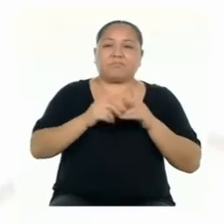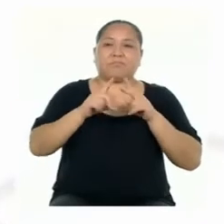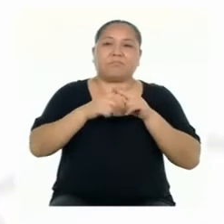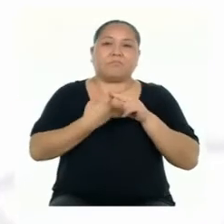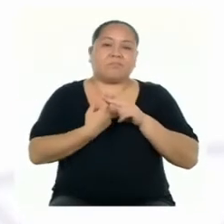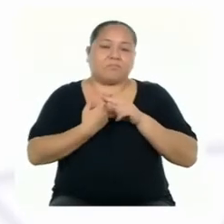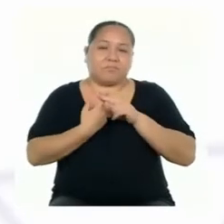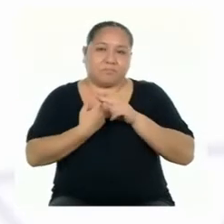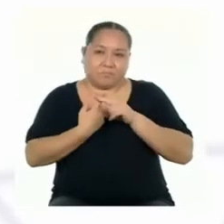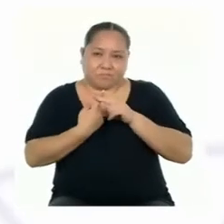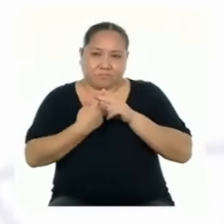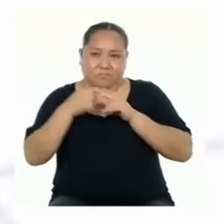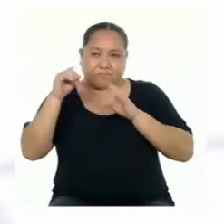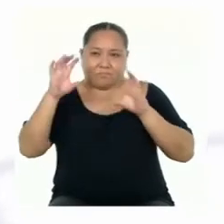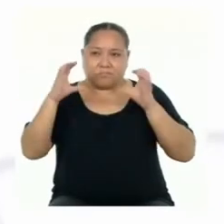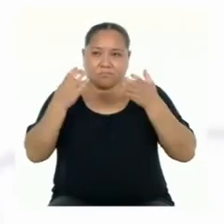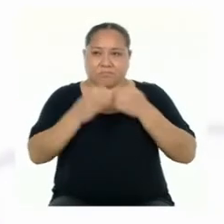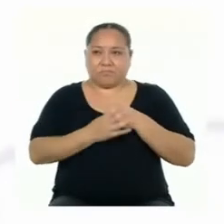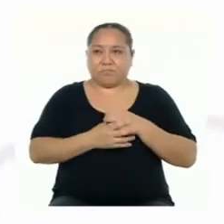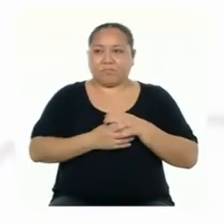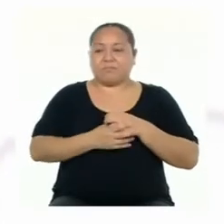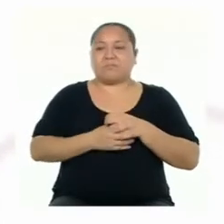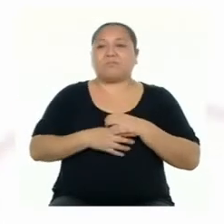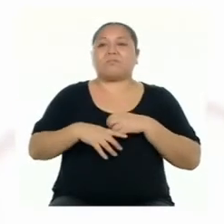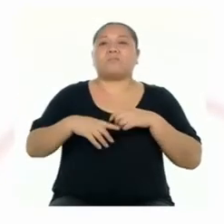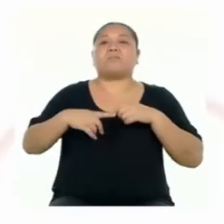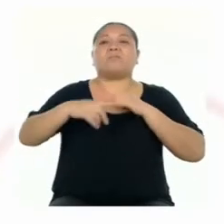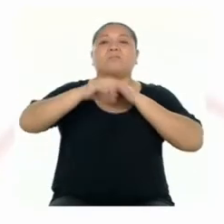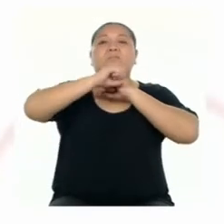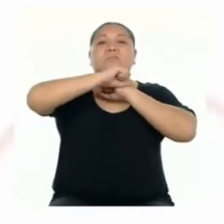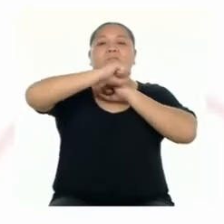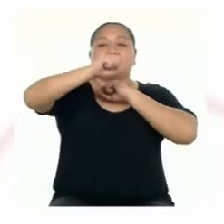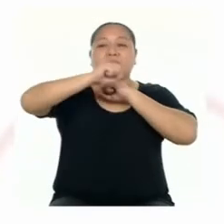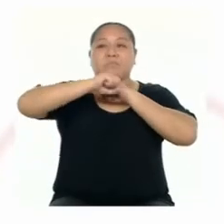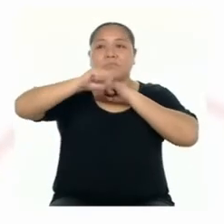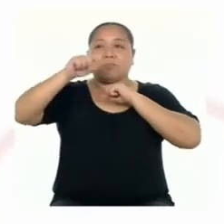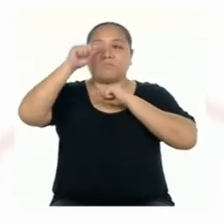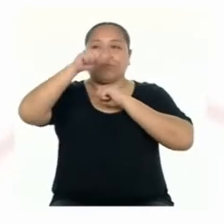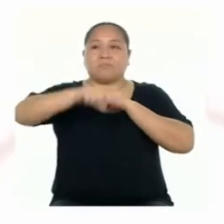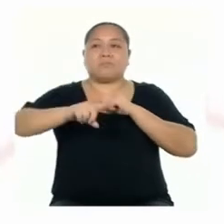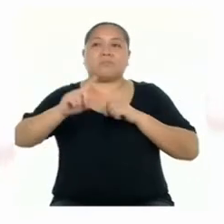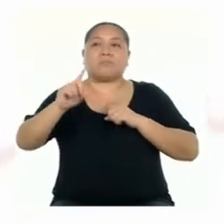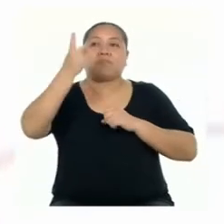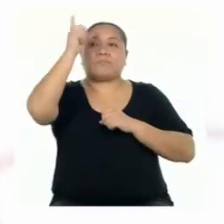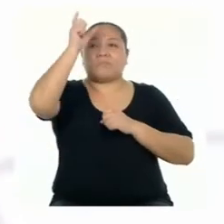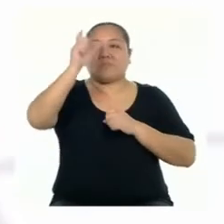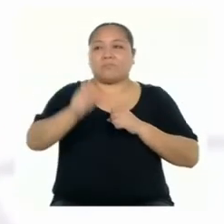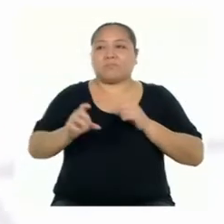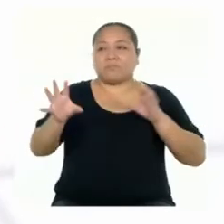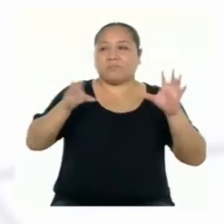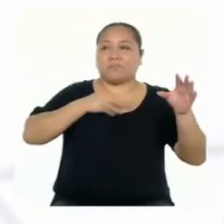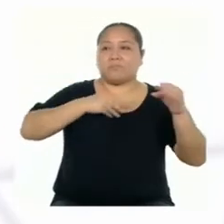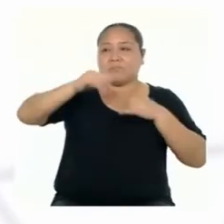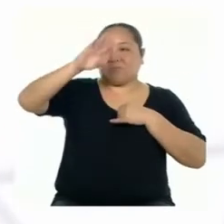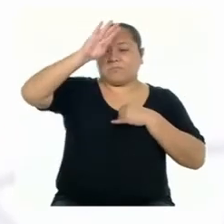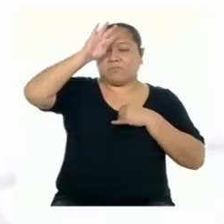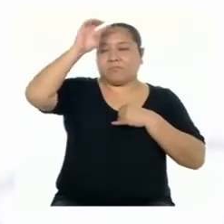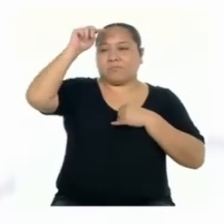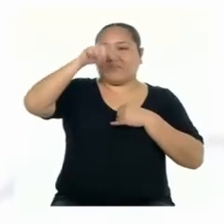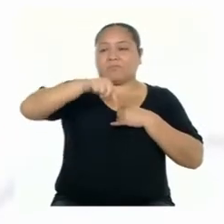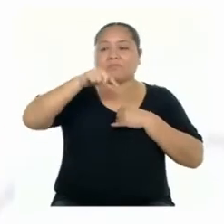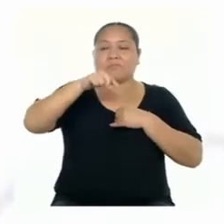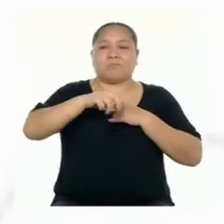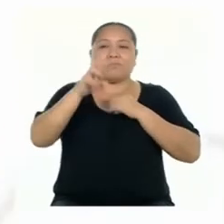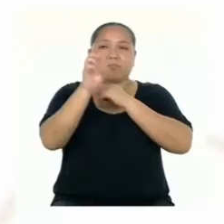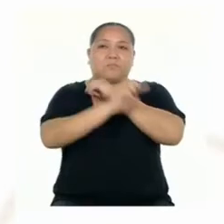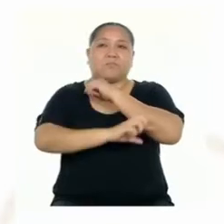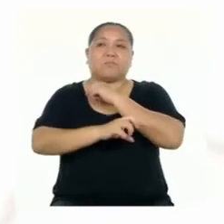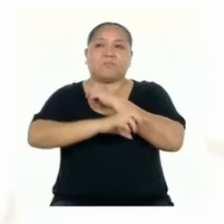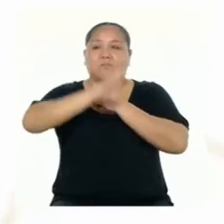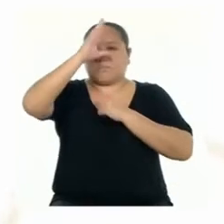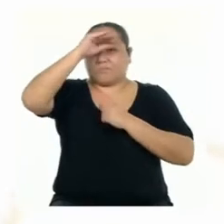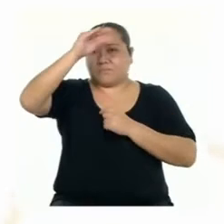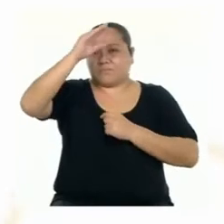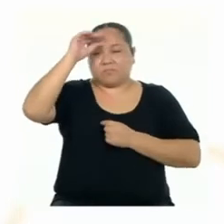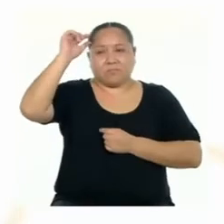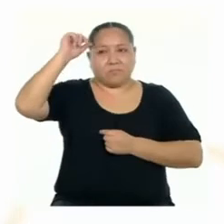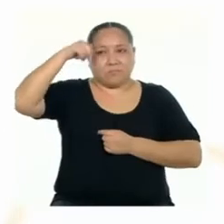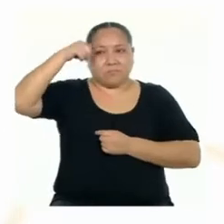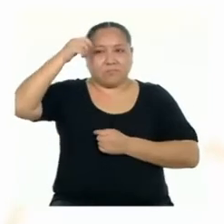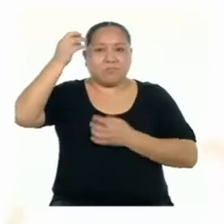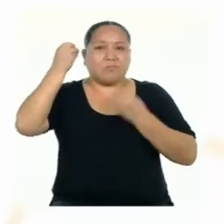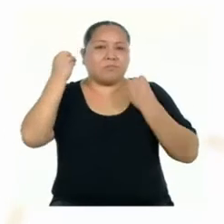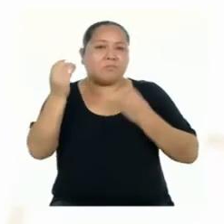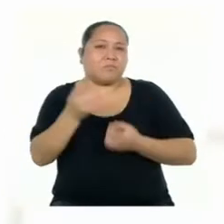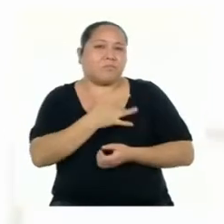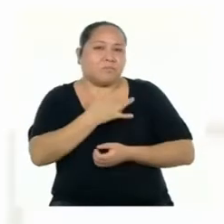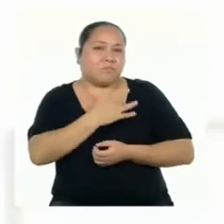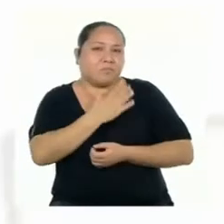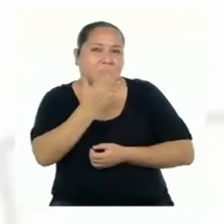año escolar, se anunció la aparición del primer caso del COVID-19 en nuestro país. Chicas y chicos, ¿recuerdan cómo